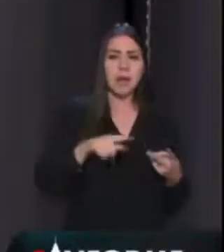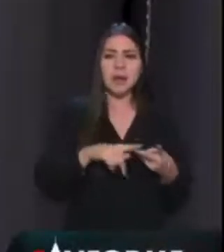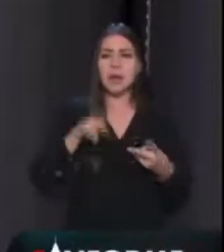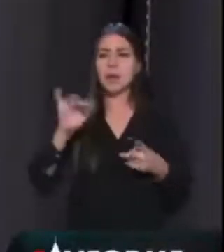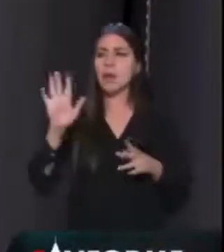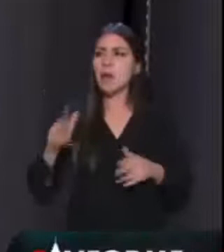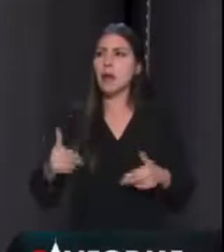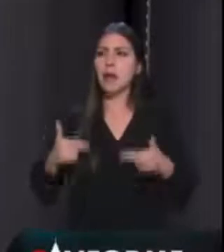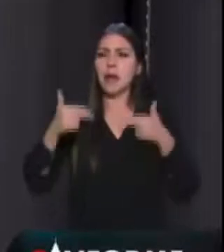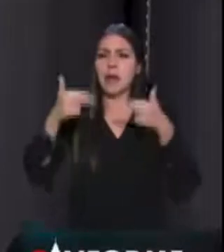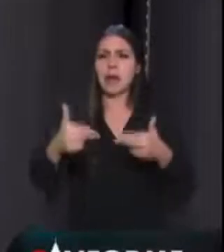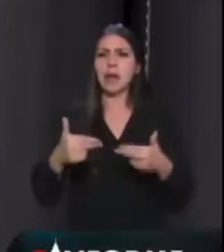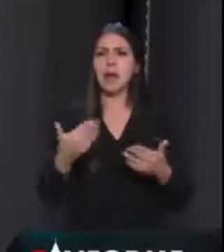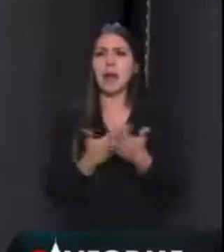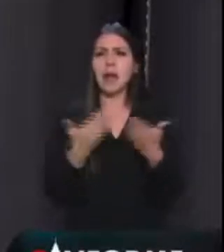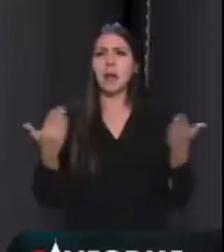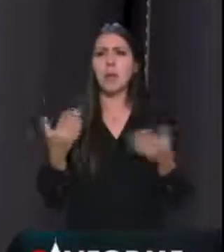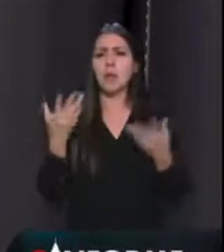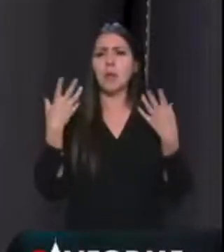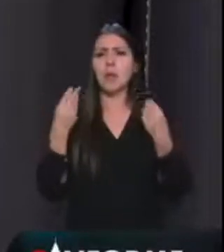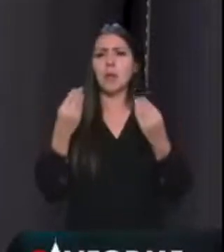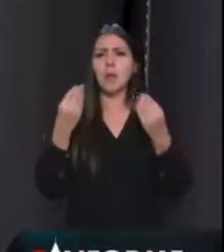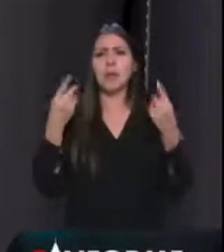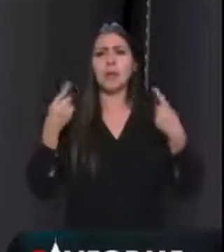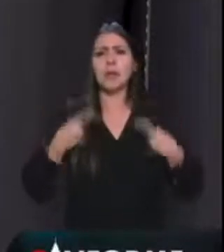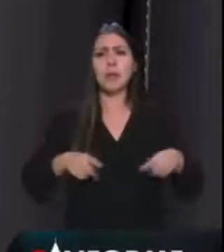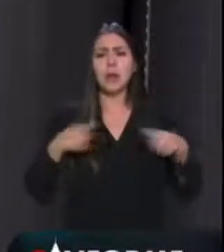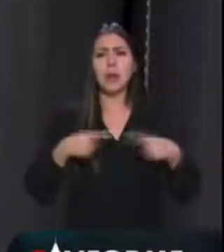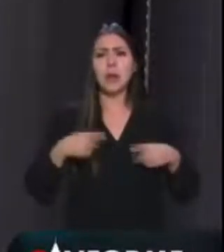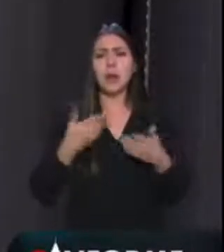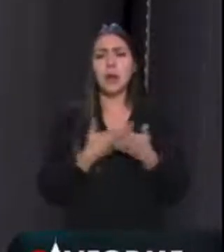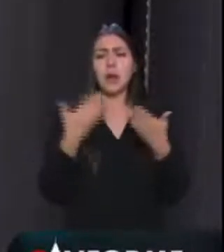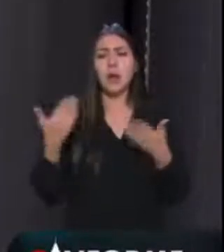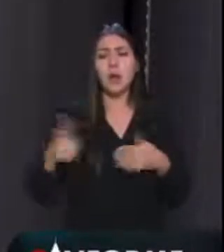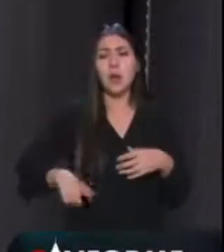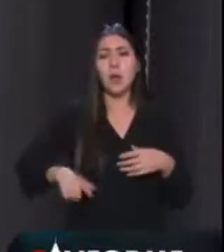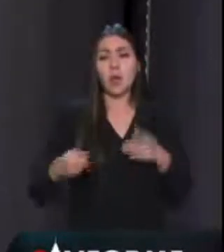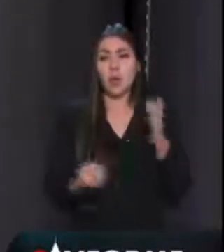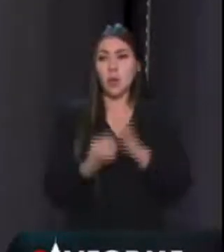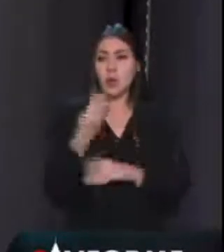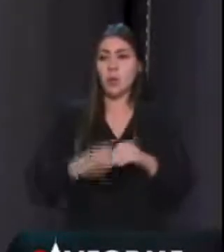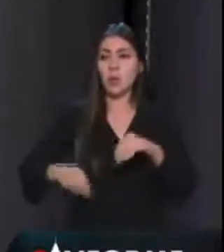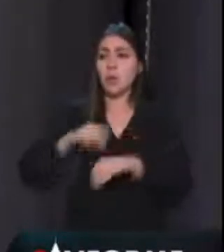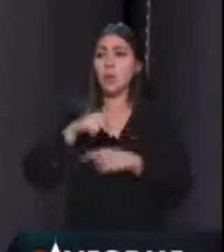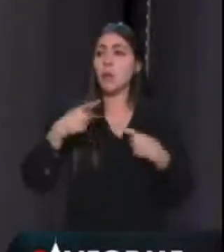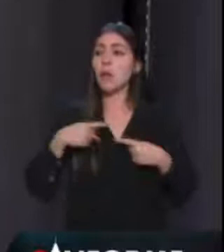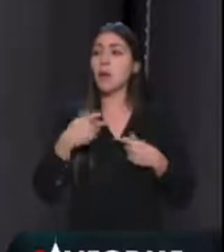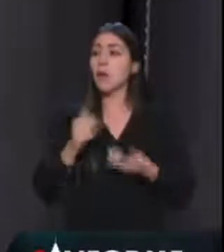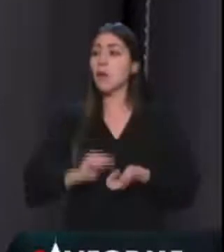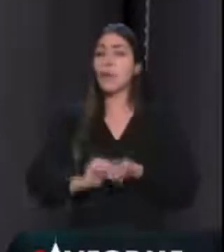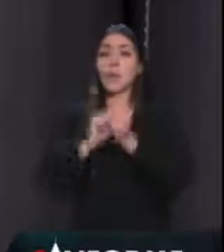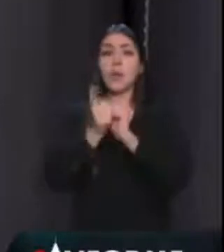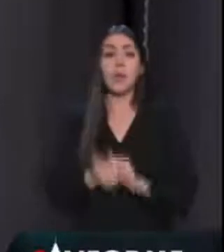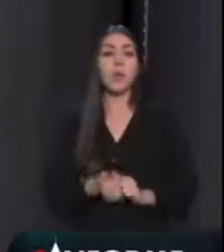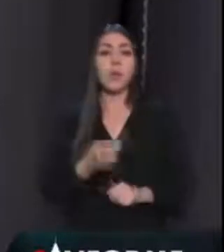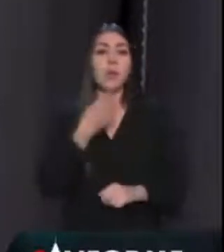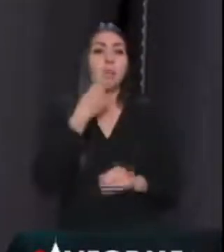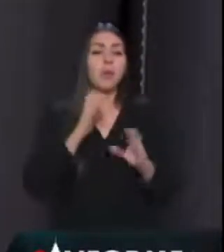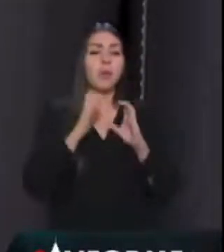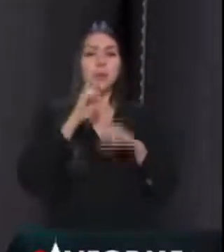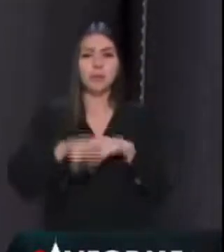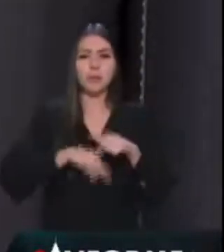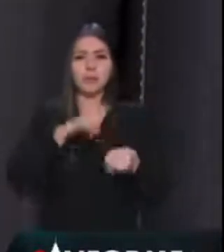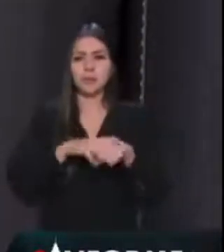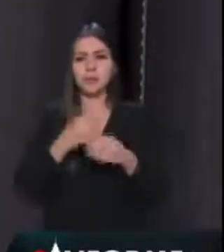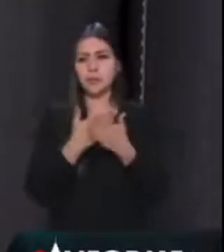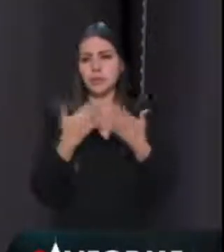mucha gente se convirtió en ecologista a partir de la llegada del gobierno de la 4T. Y yo aquí tengo los datos de SENACE